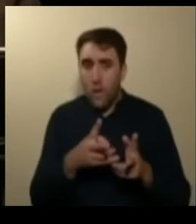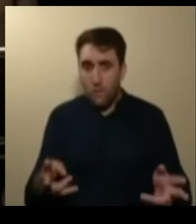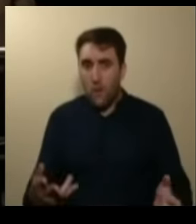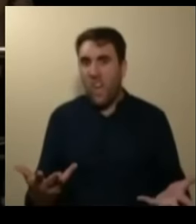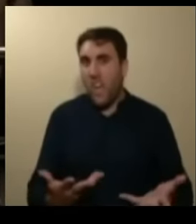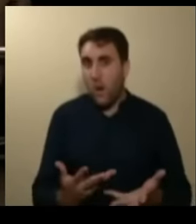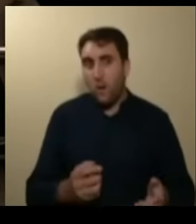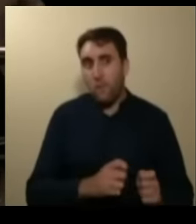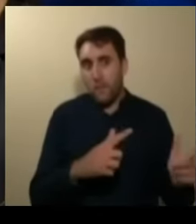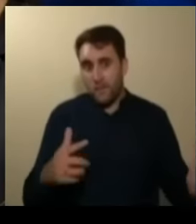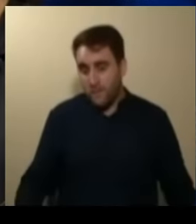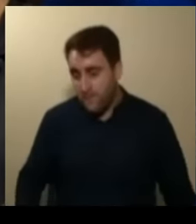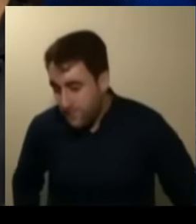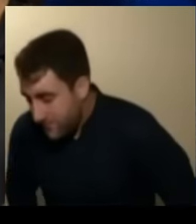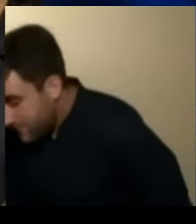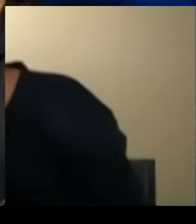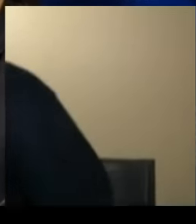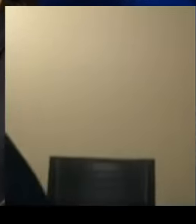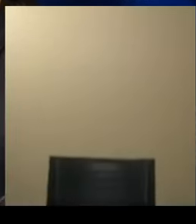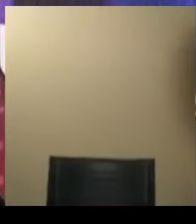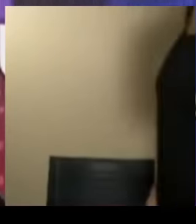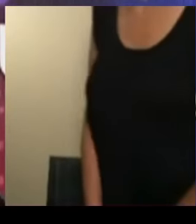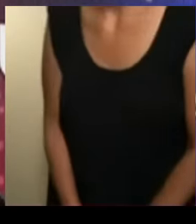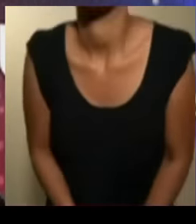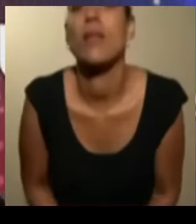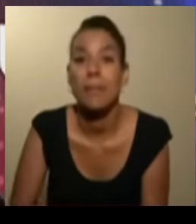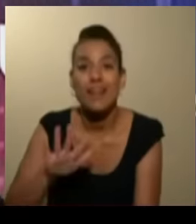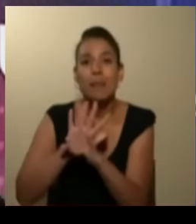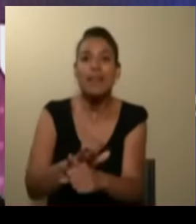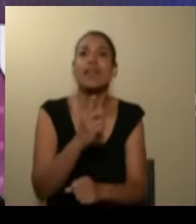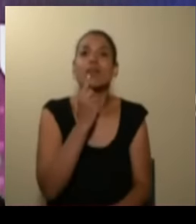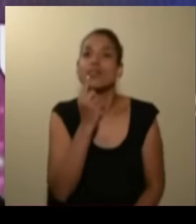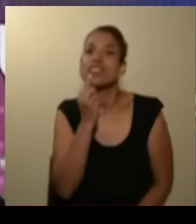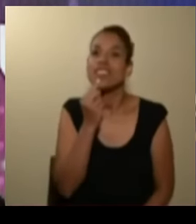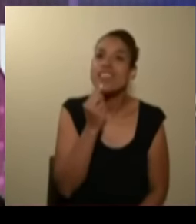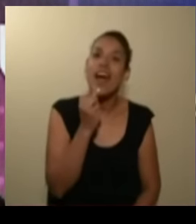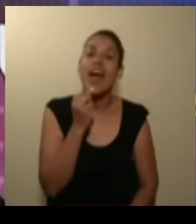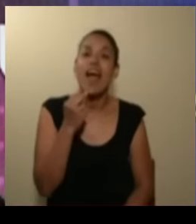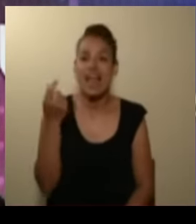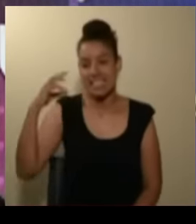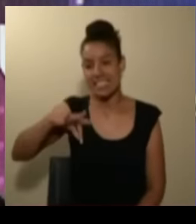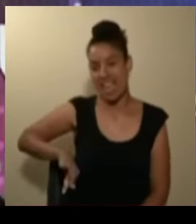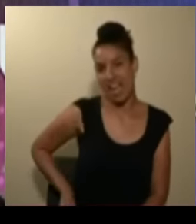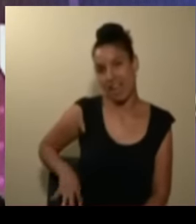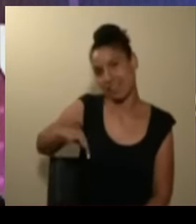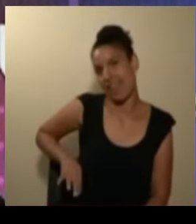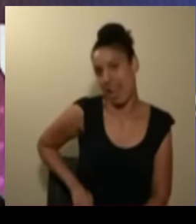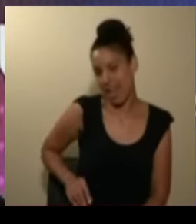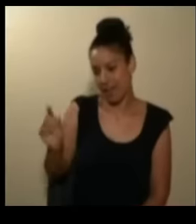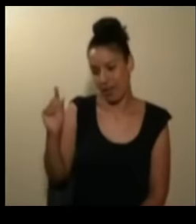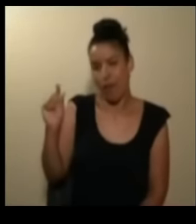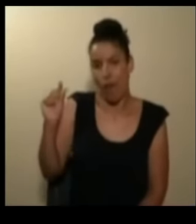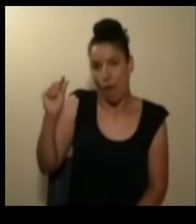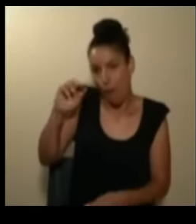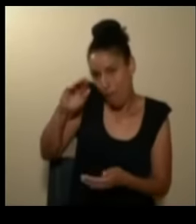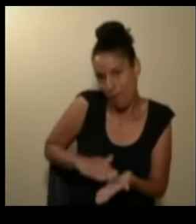ahora. Senador Vergara, su minuto. Para respaldar a la policía, no le bajen los salarios y renueven los chalecos vencidos, para